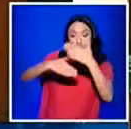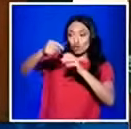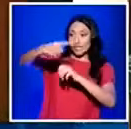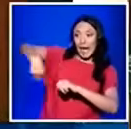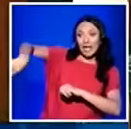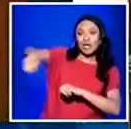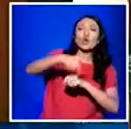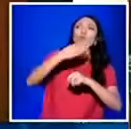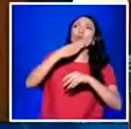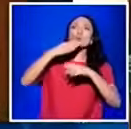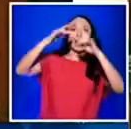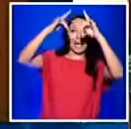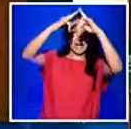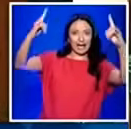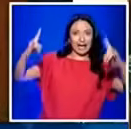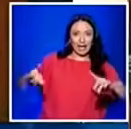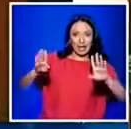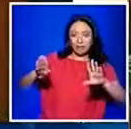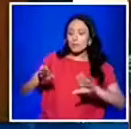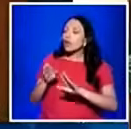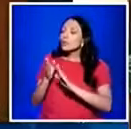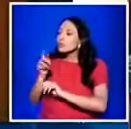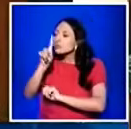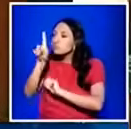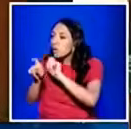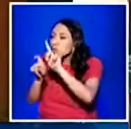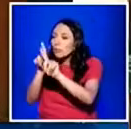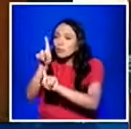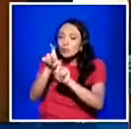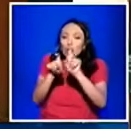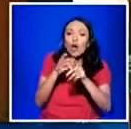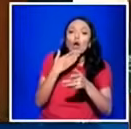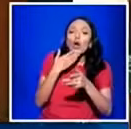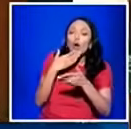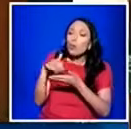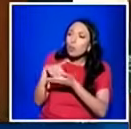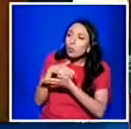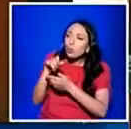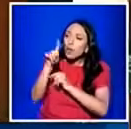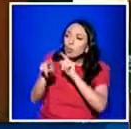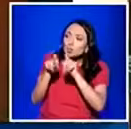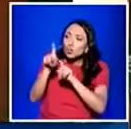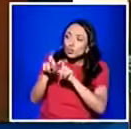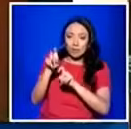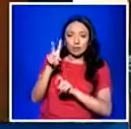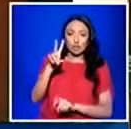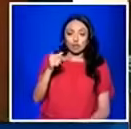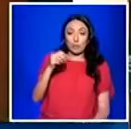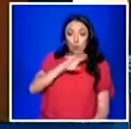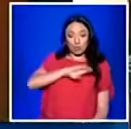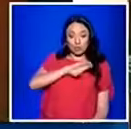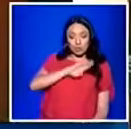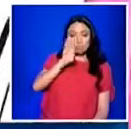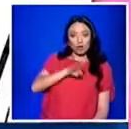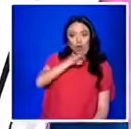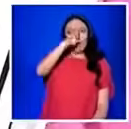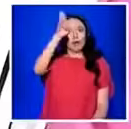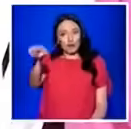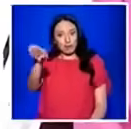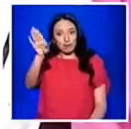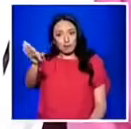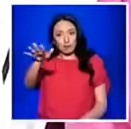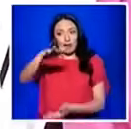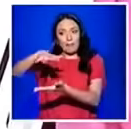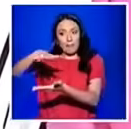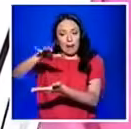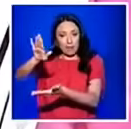está ahí dando sus servicios de atención para que puedan solventar todas sus consultas y puedan también guiarles en cómo hacer el trámite. Este